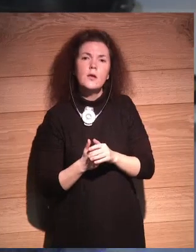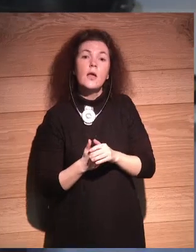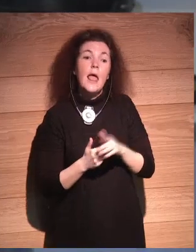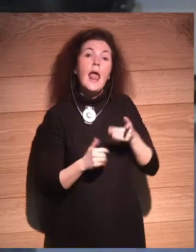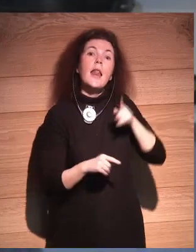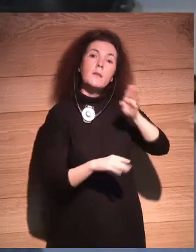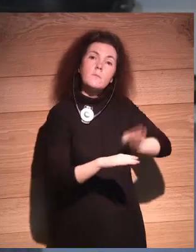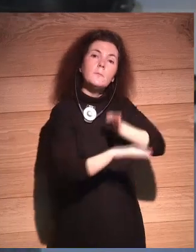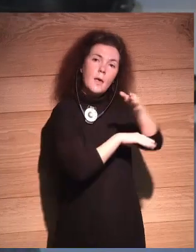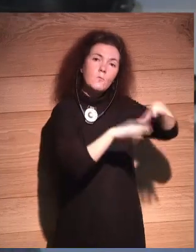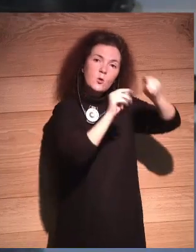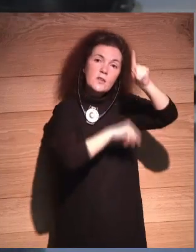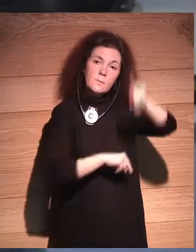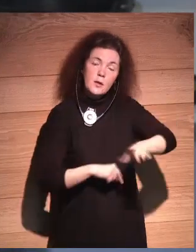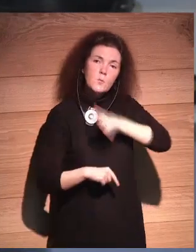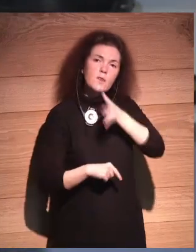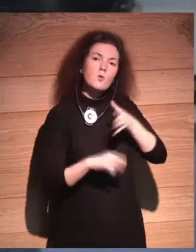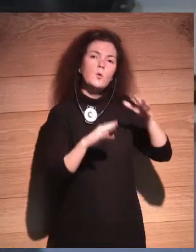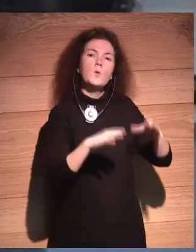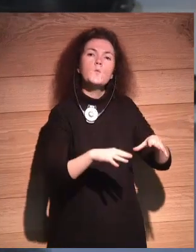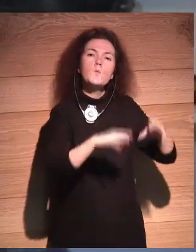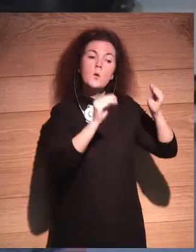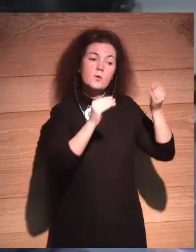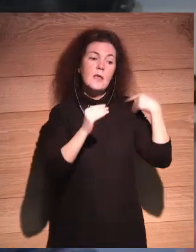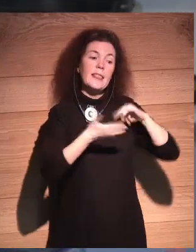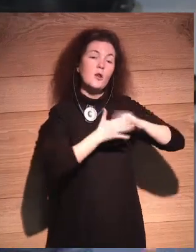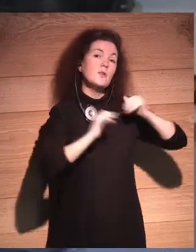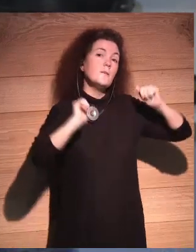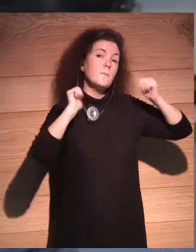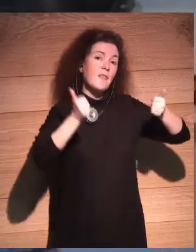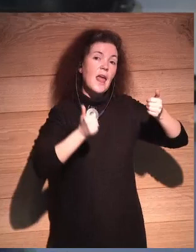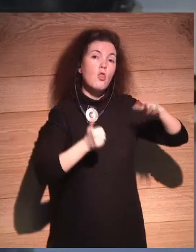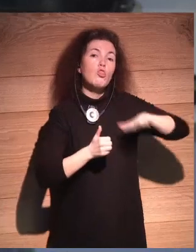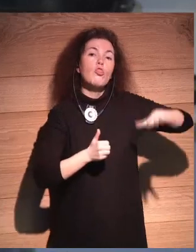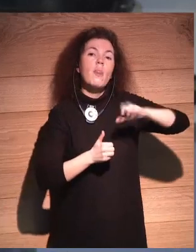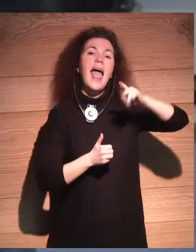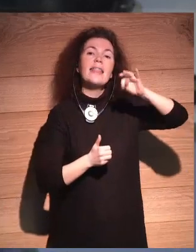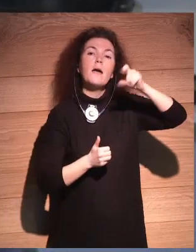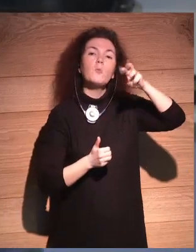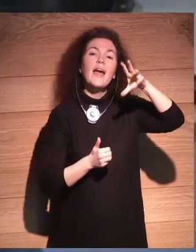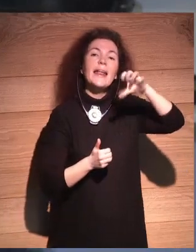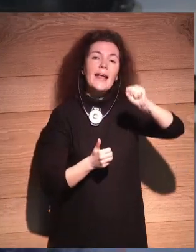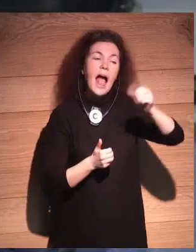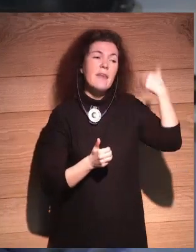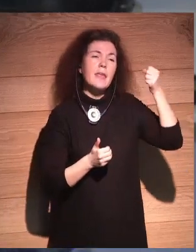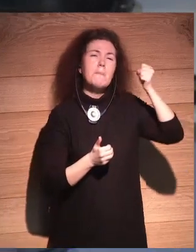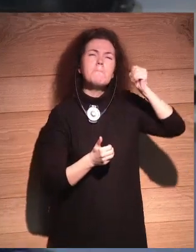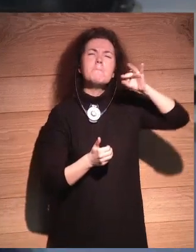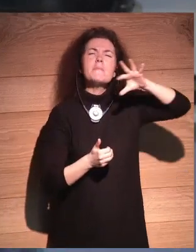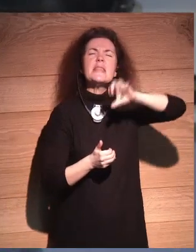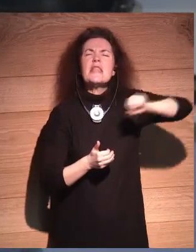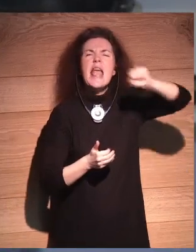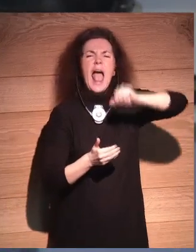presente en Burgos, porque en Burgos es donde se inició la tecnología, en Atapuerca, hace millones de años, cuando el ser humano